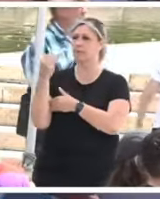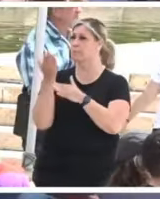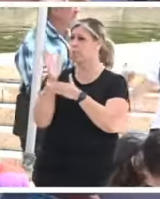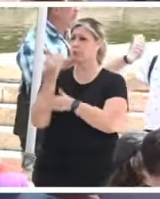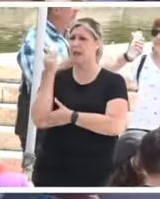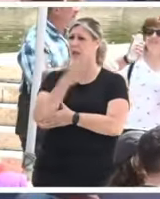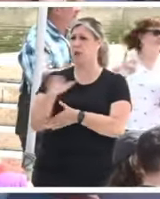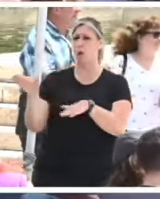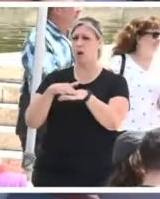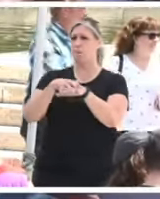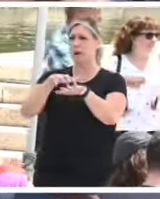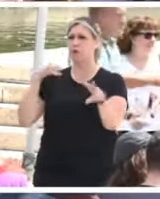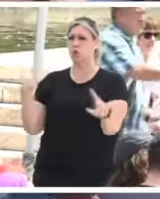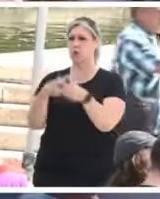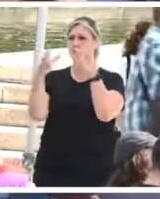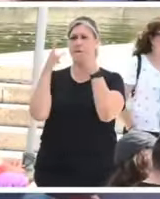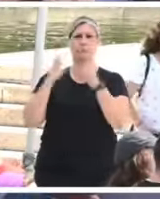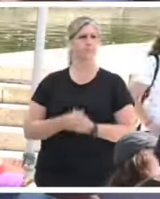propuestas para la mayoría social.